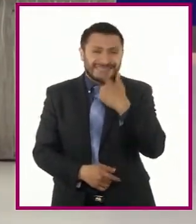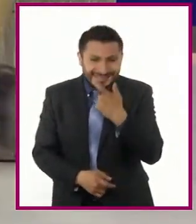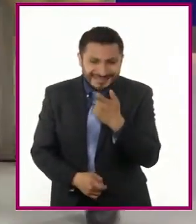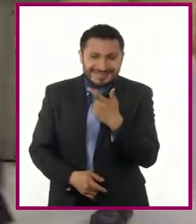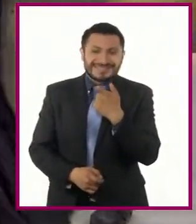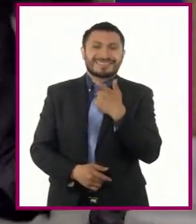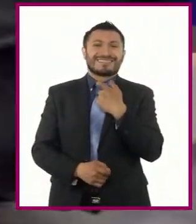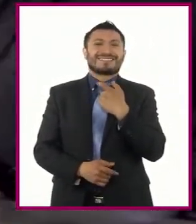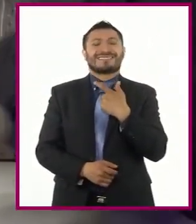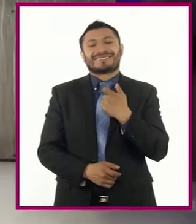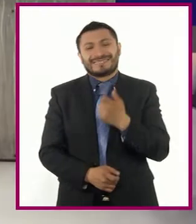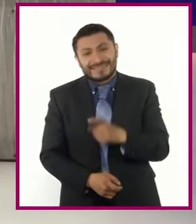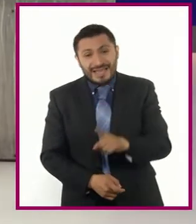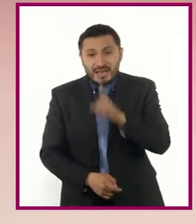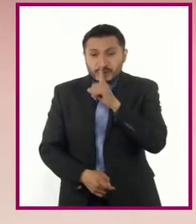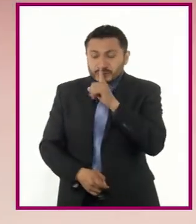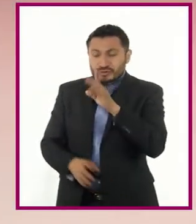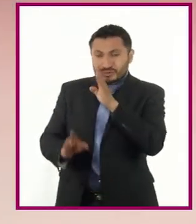¡Cállate!